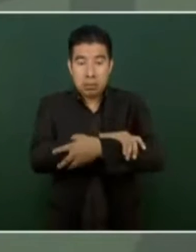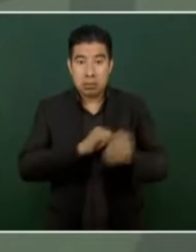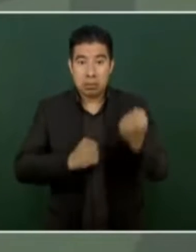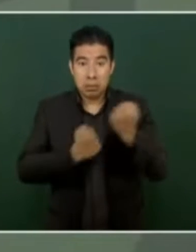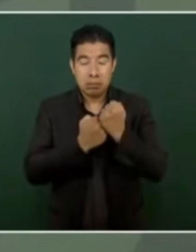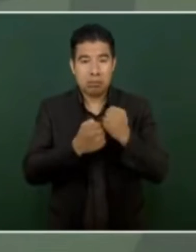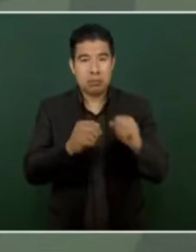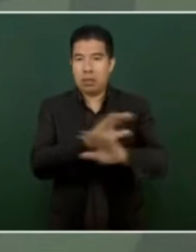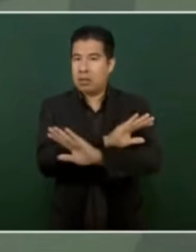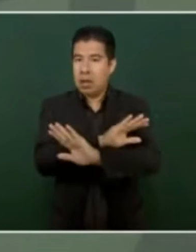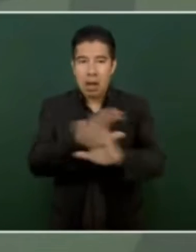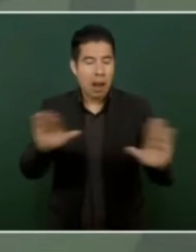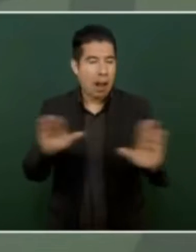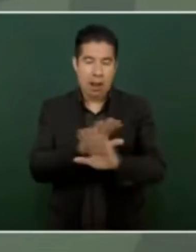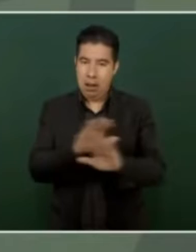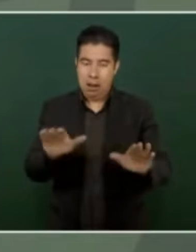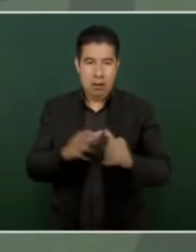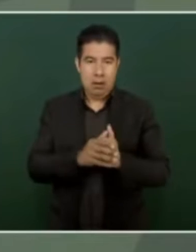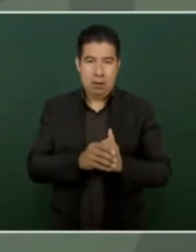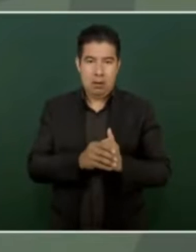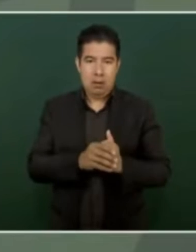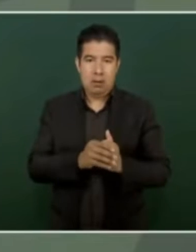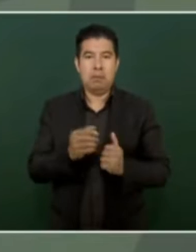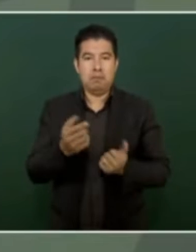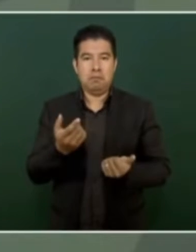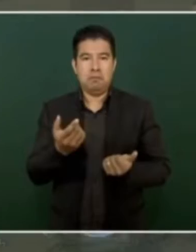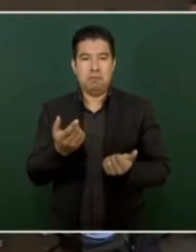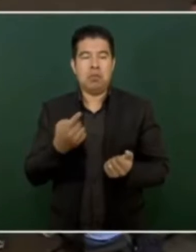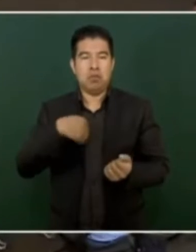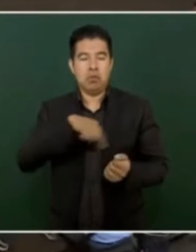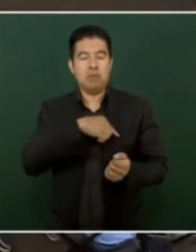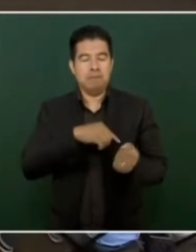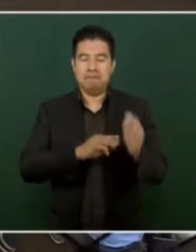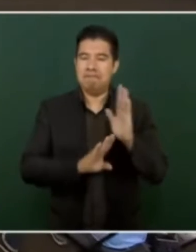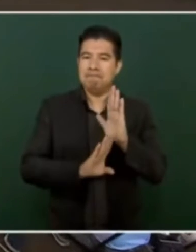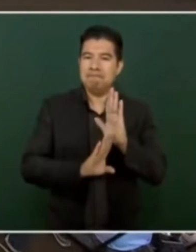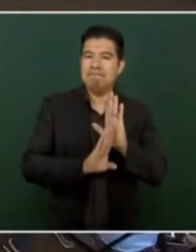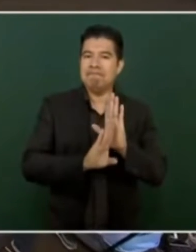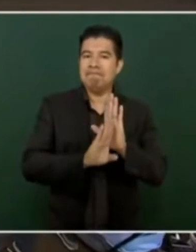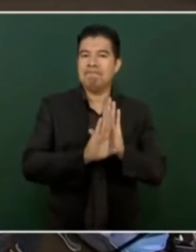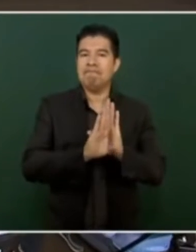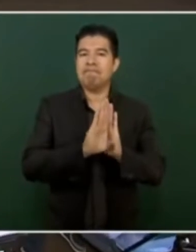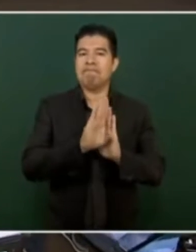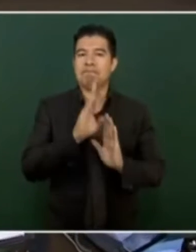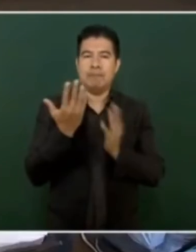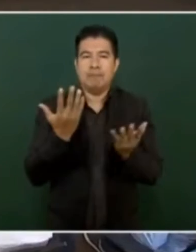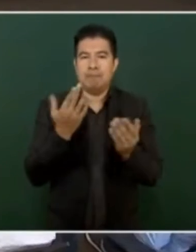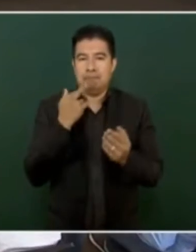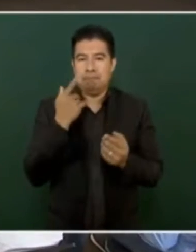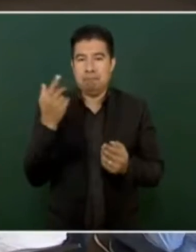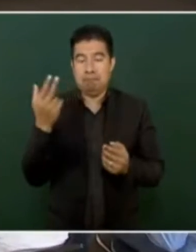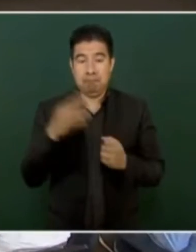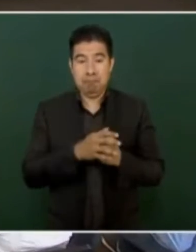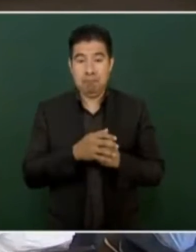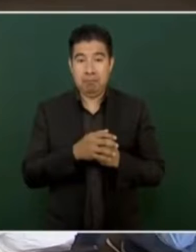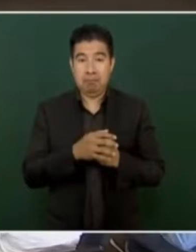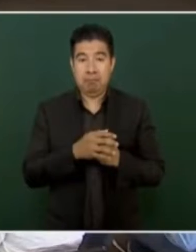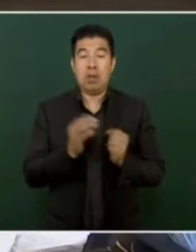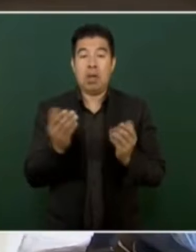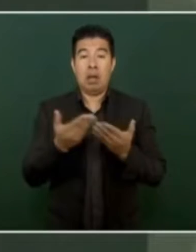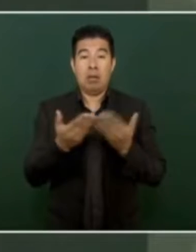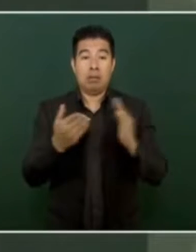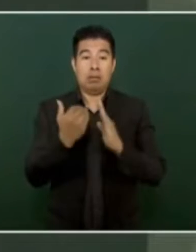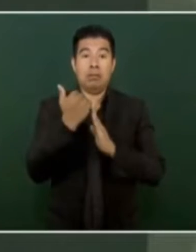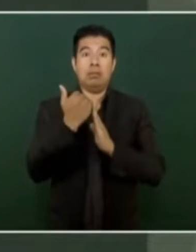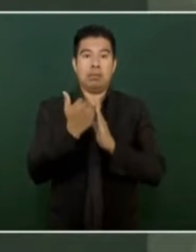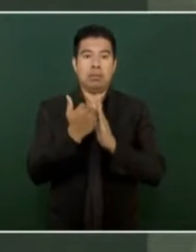eso hemos logrado avanzar enfrentando la delincuencia y hay disminución en